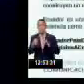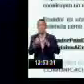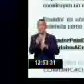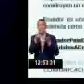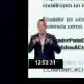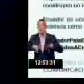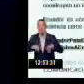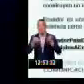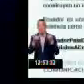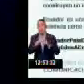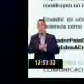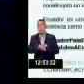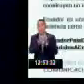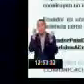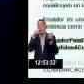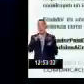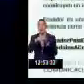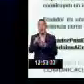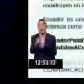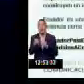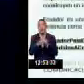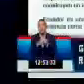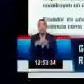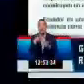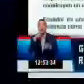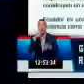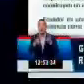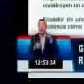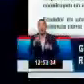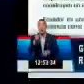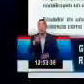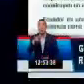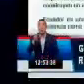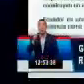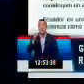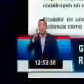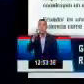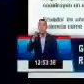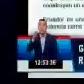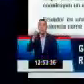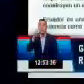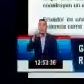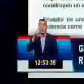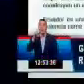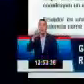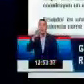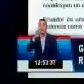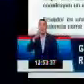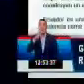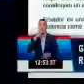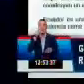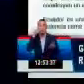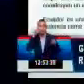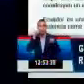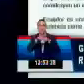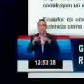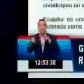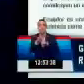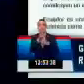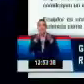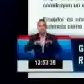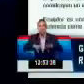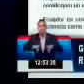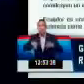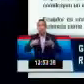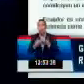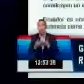y los saqueos de esta mañana a las instalaciones de las bodegas de Parmalat. Señala lo siguiente: rechazamos la agresión y el saqueo